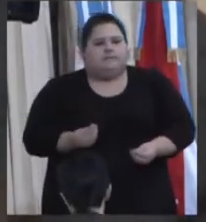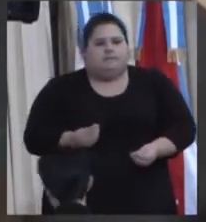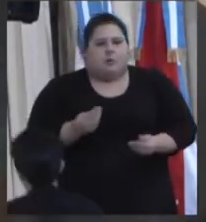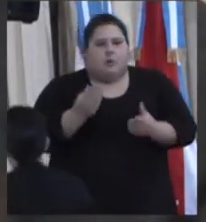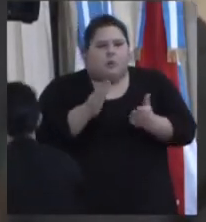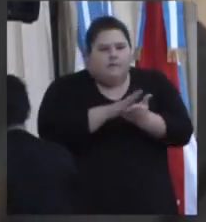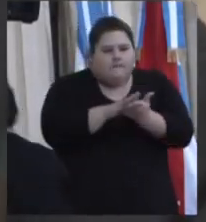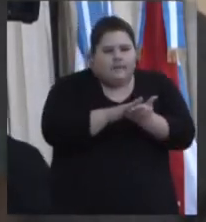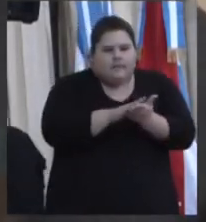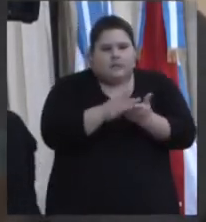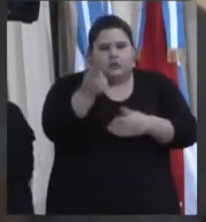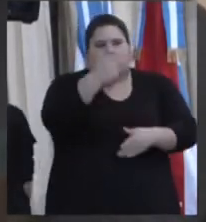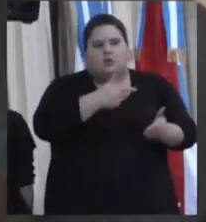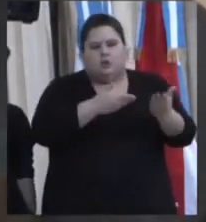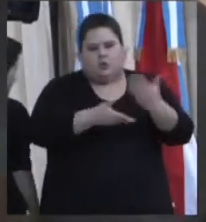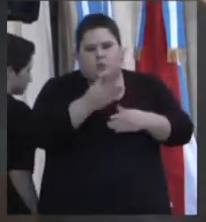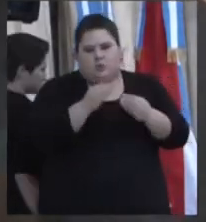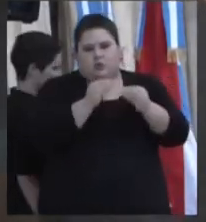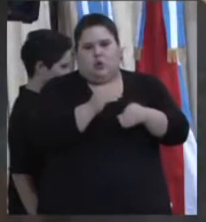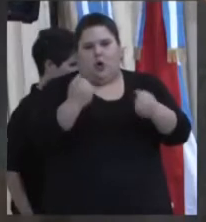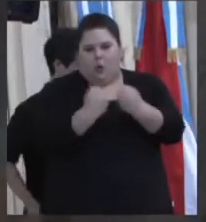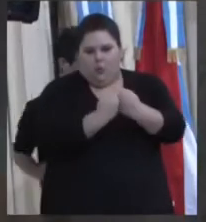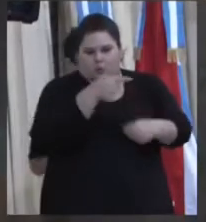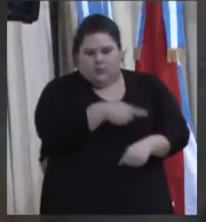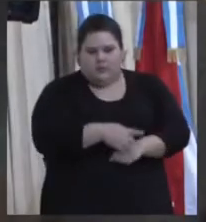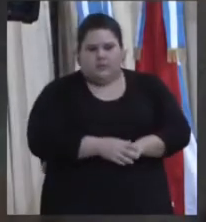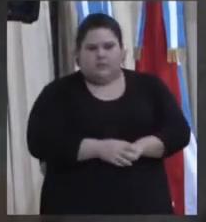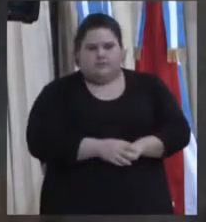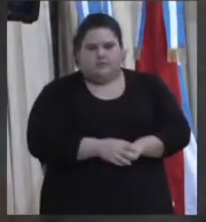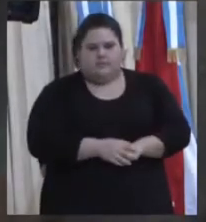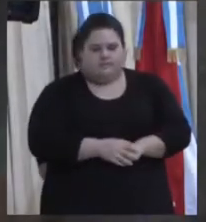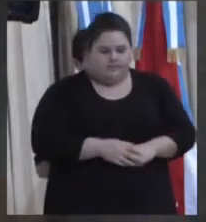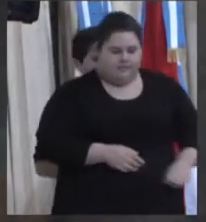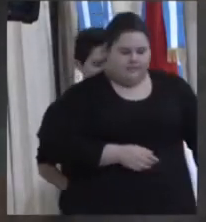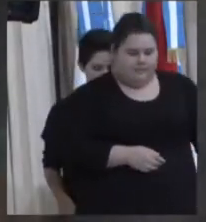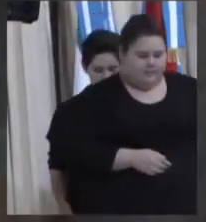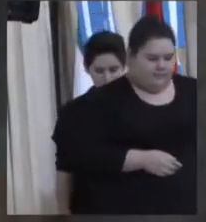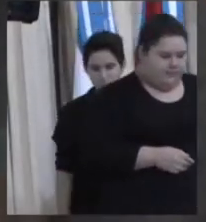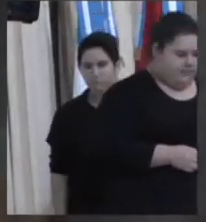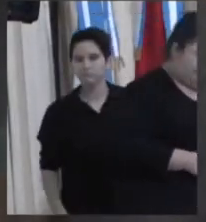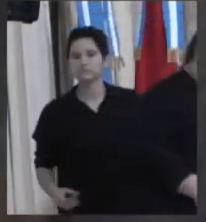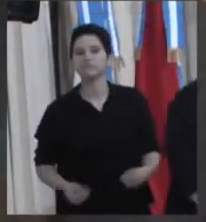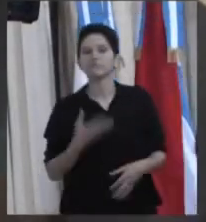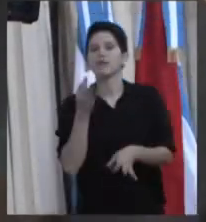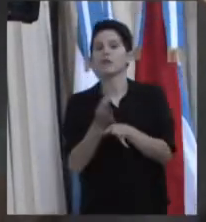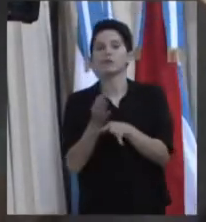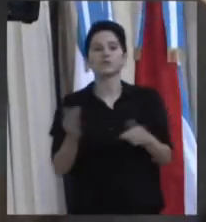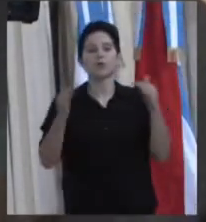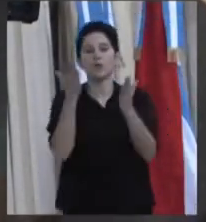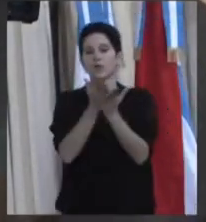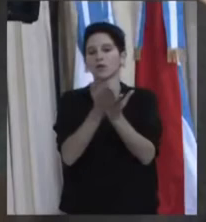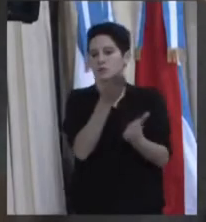supuesto comparto, todos queríamos que saliera en el documento, expresado que la educación superior es un derecho